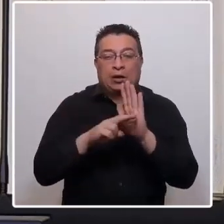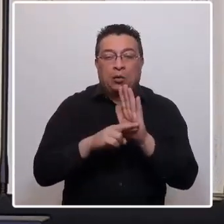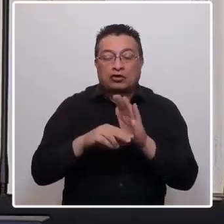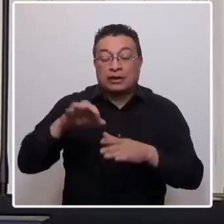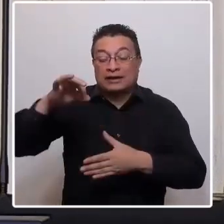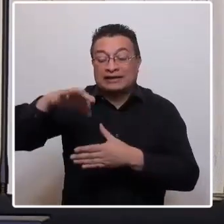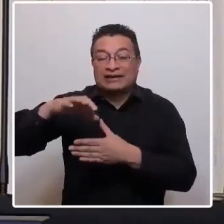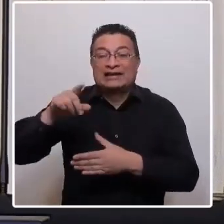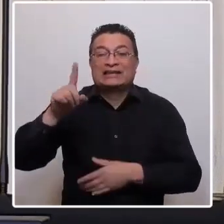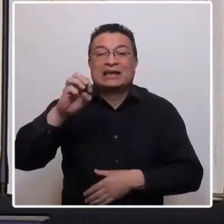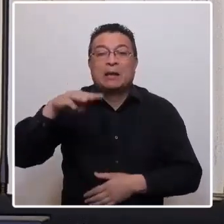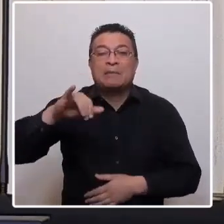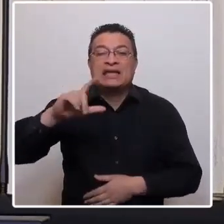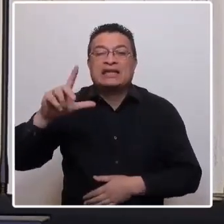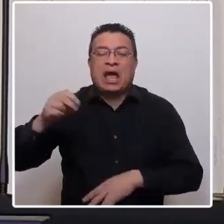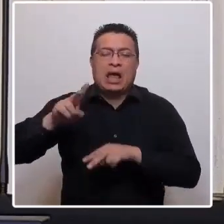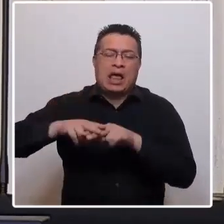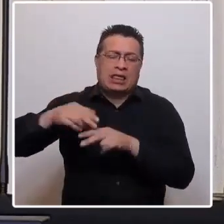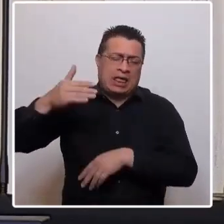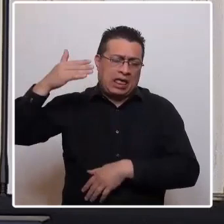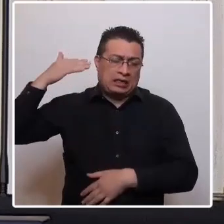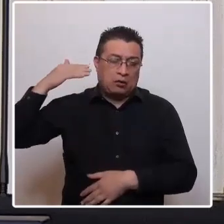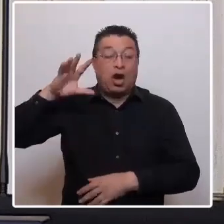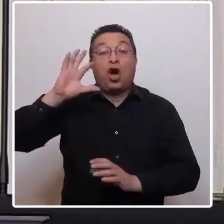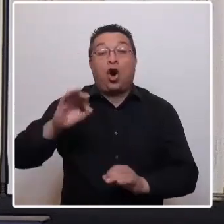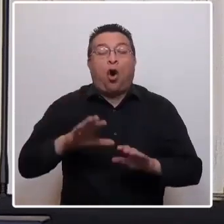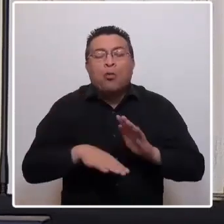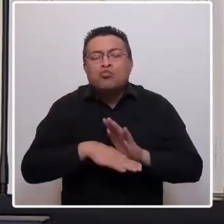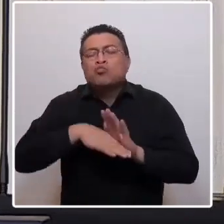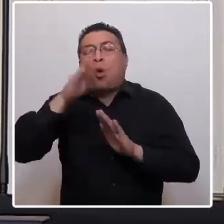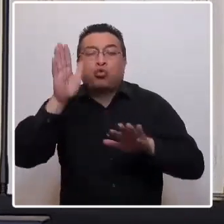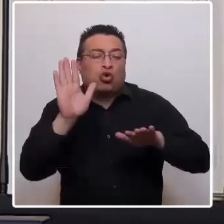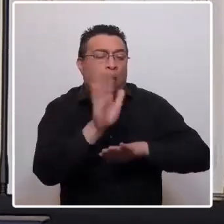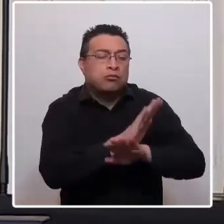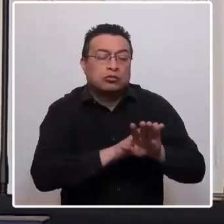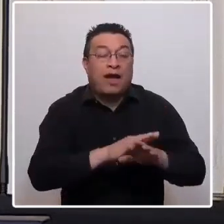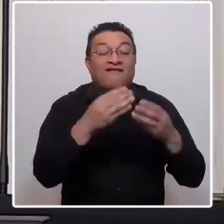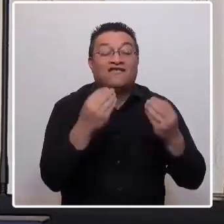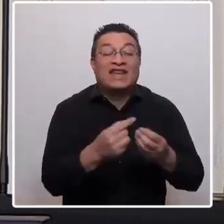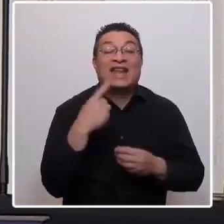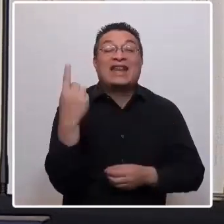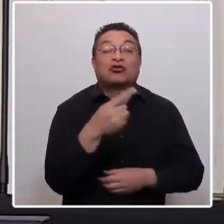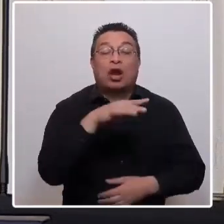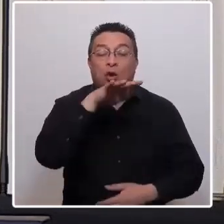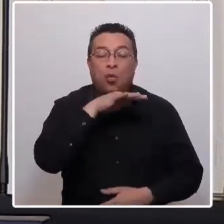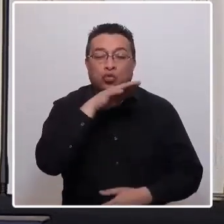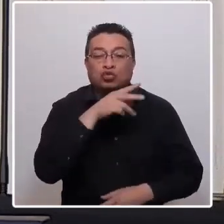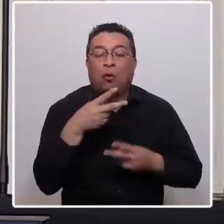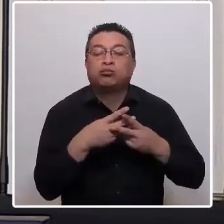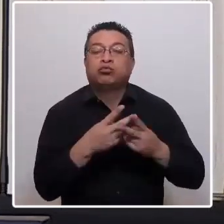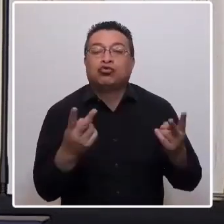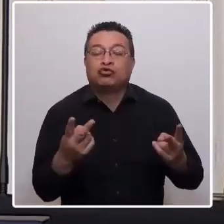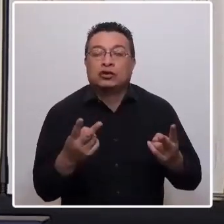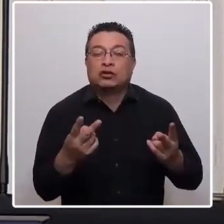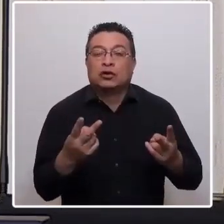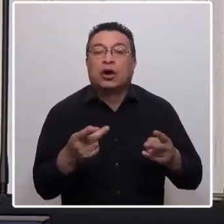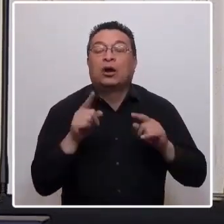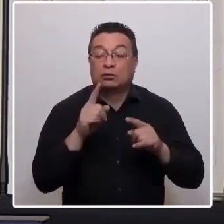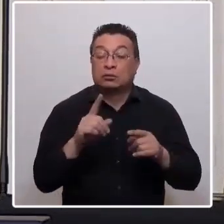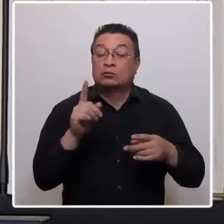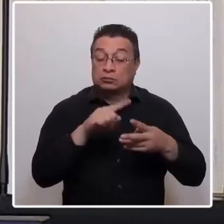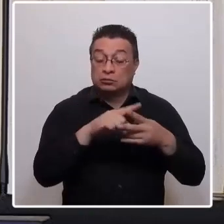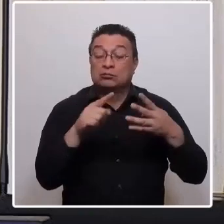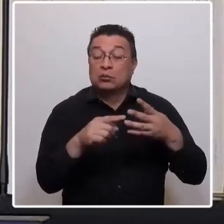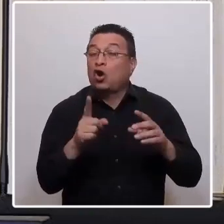semillas ancestrales, o la sobreprotección de los bienes nacionales de uso público, lo que en última instancia